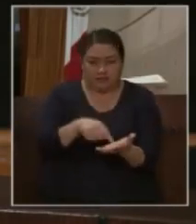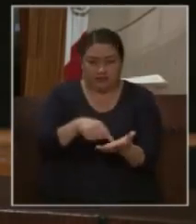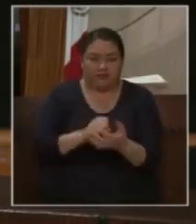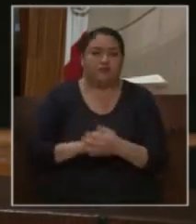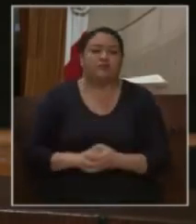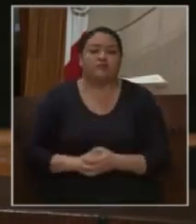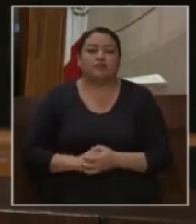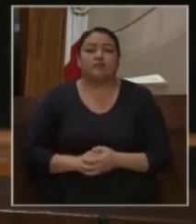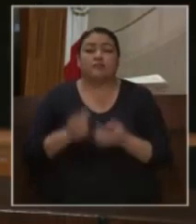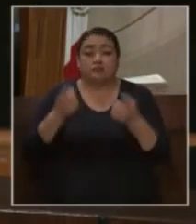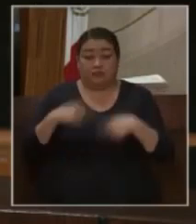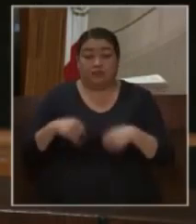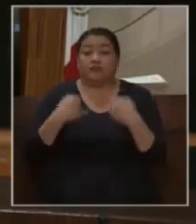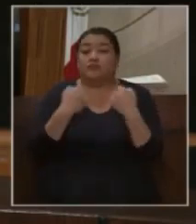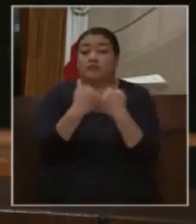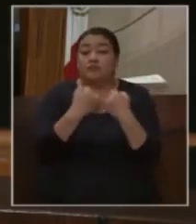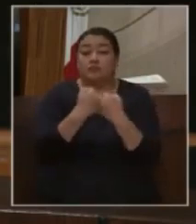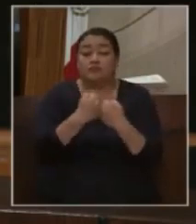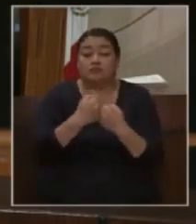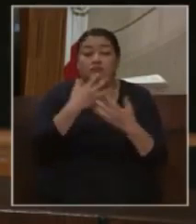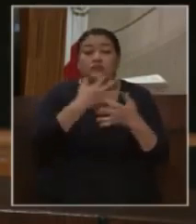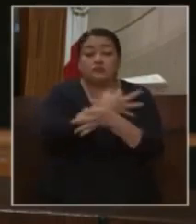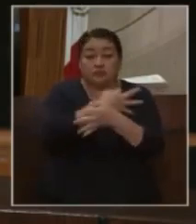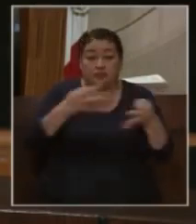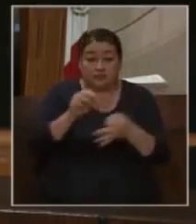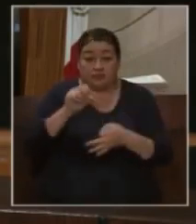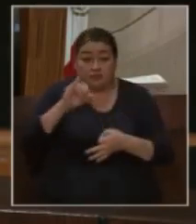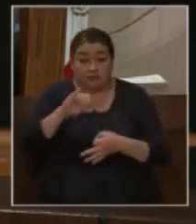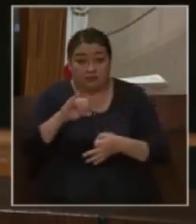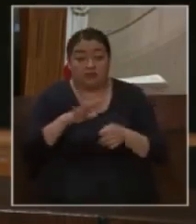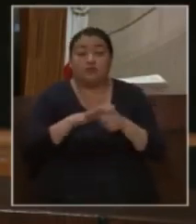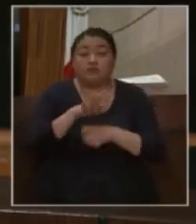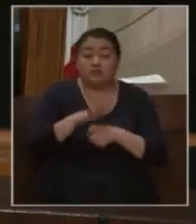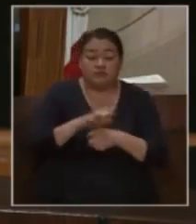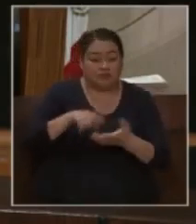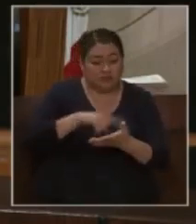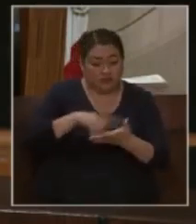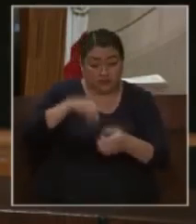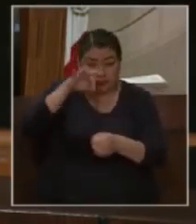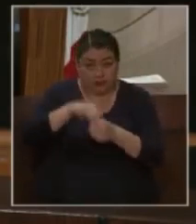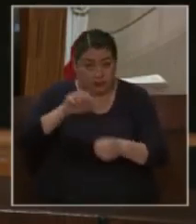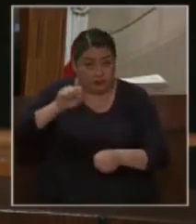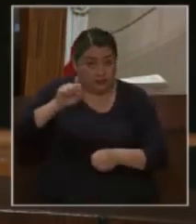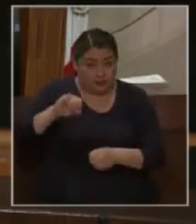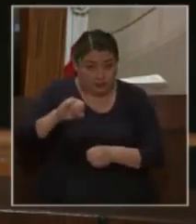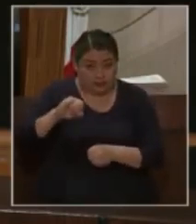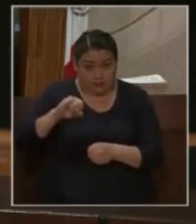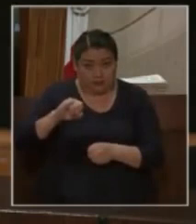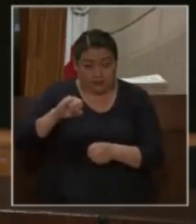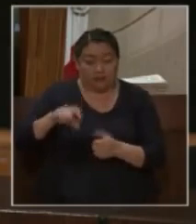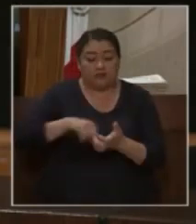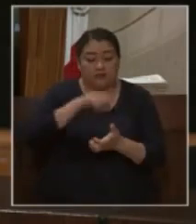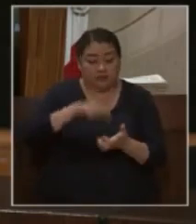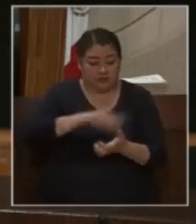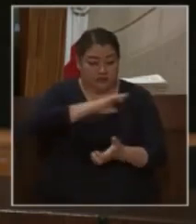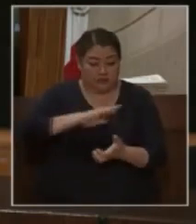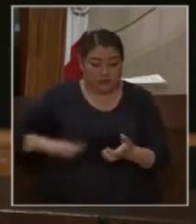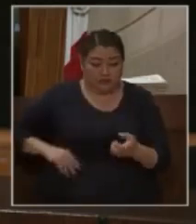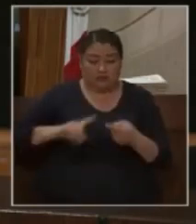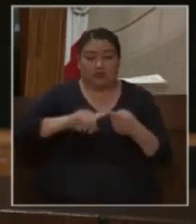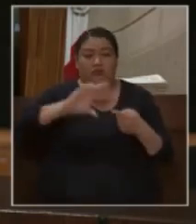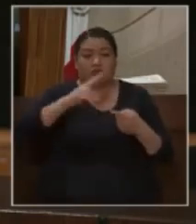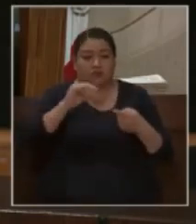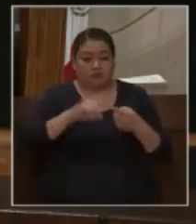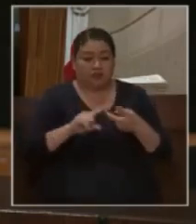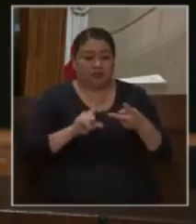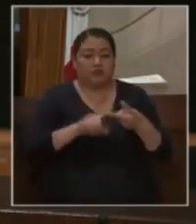la ejecutoria, y se confirman respectivamente los resultados de la elección de los ayuntamientos de